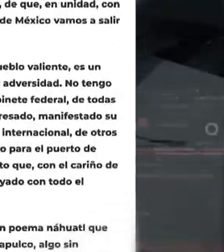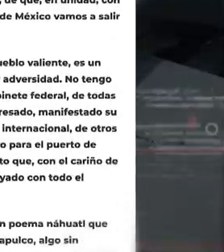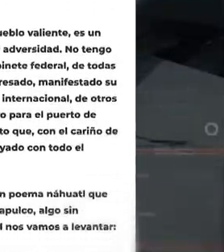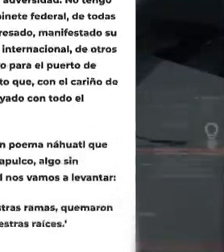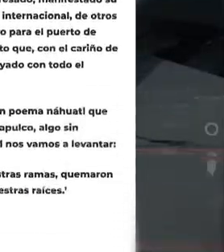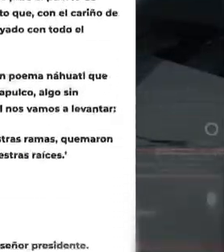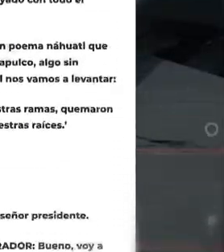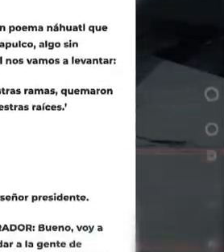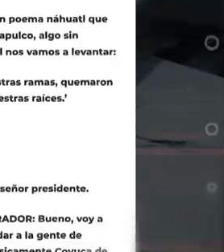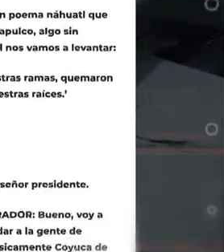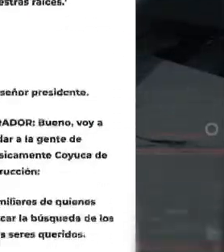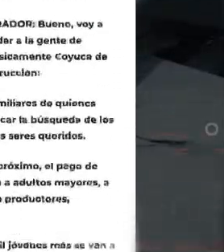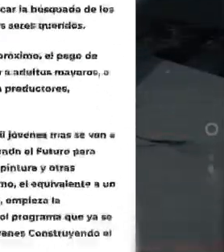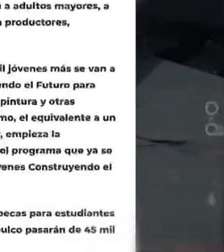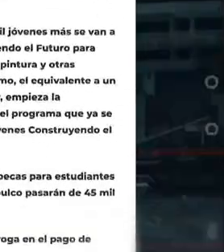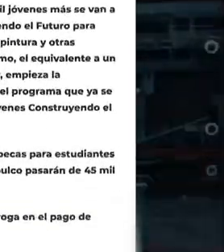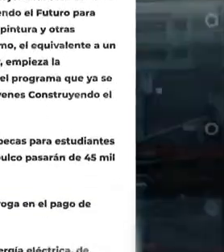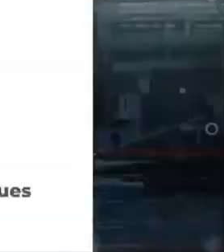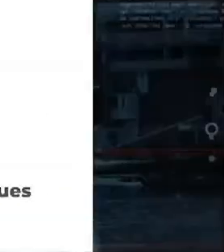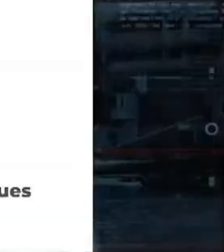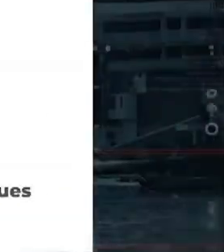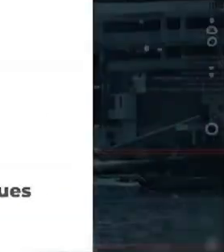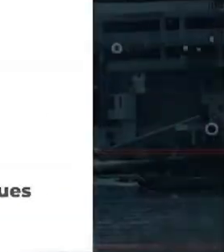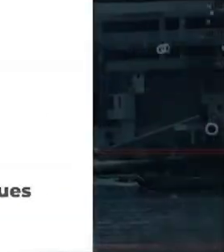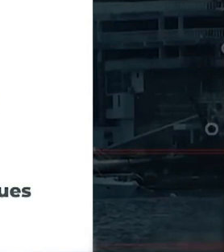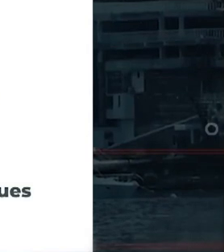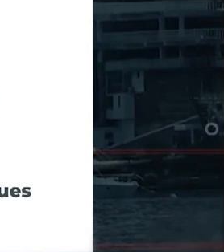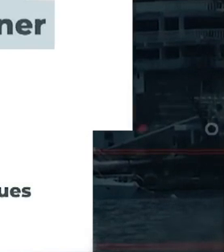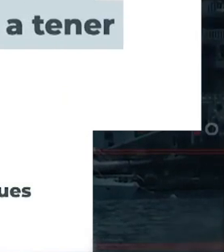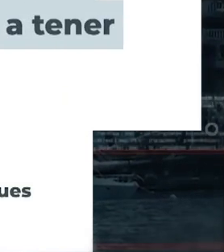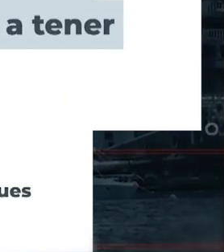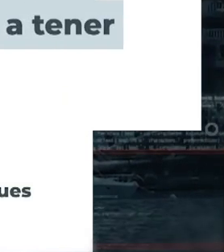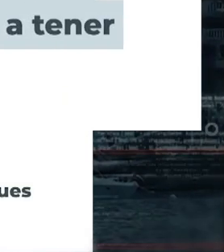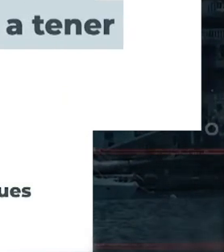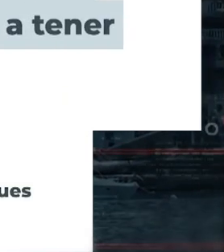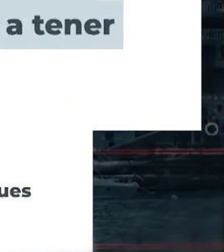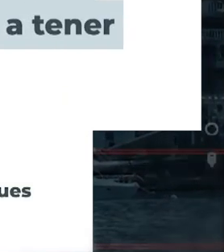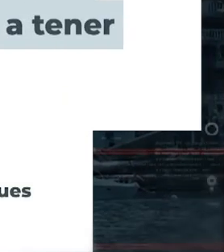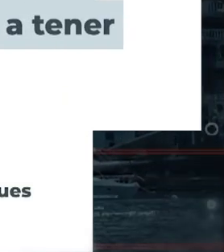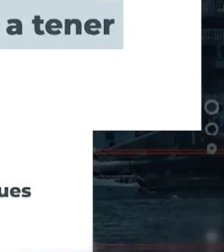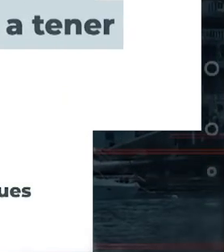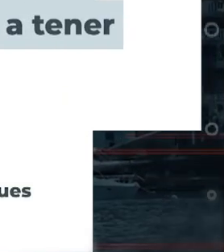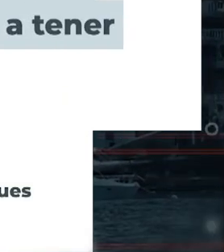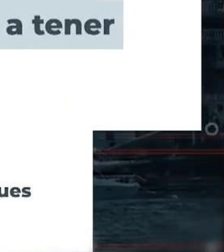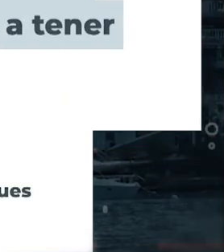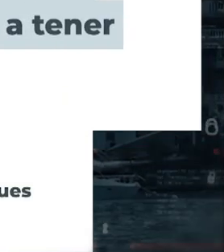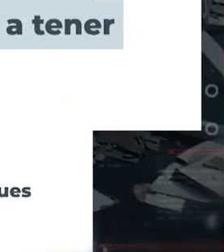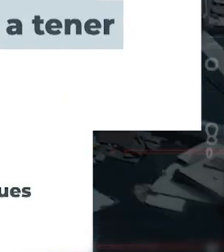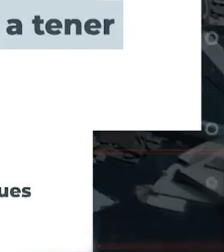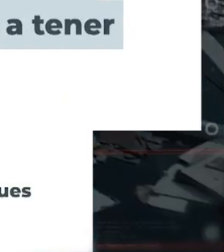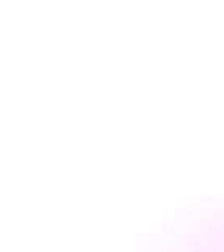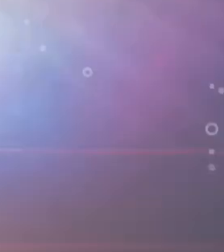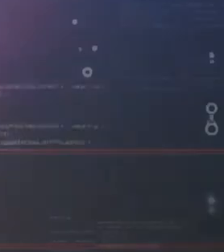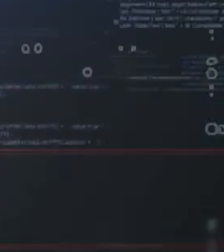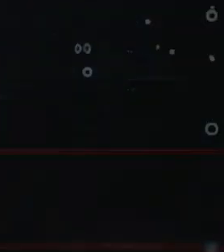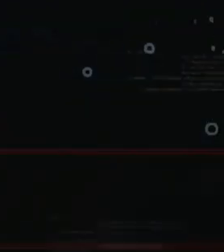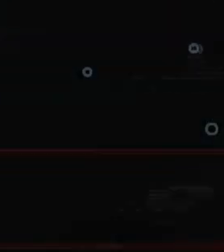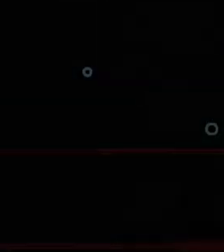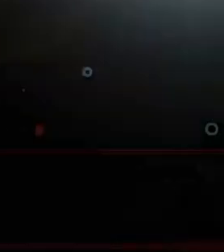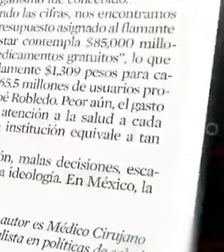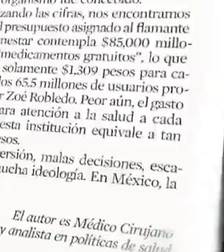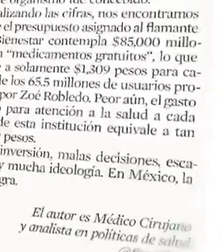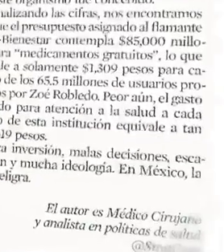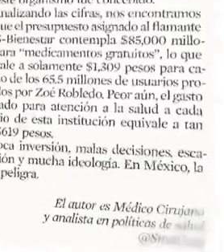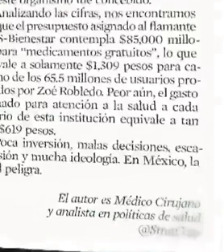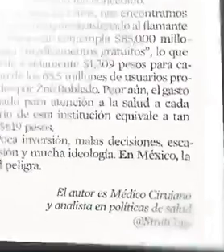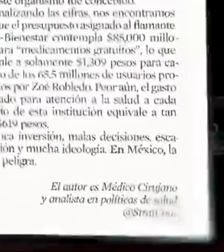etiquetados en el presupuesto 2023. Además, detalló que no hay límite de recursos para este fin.